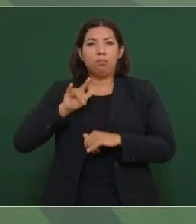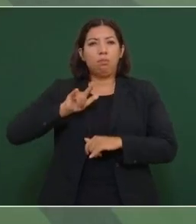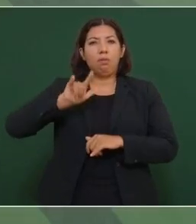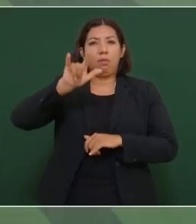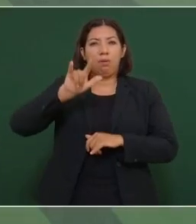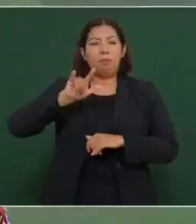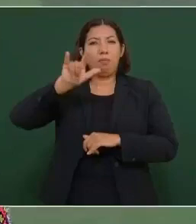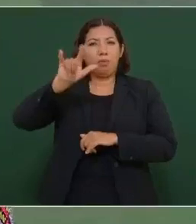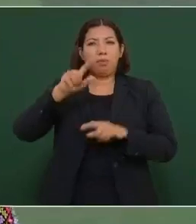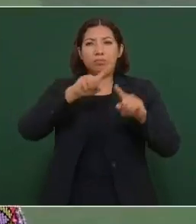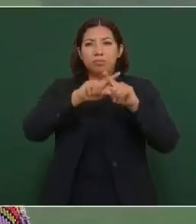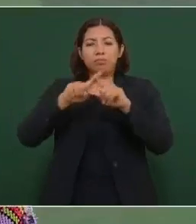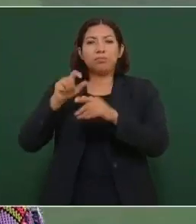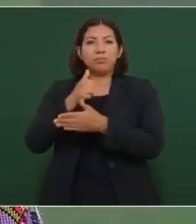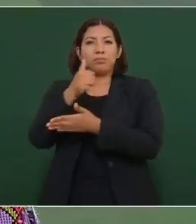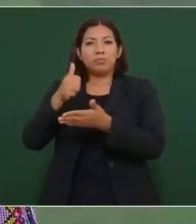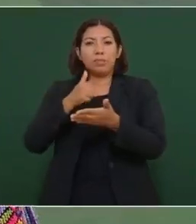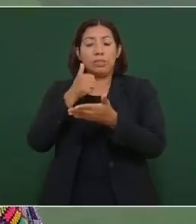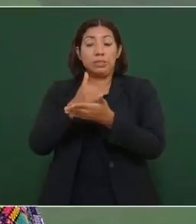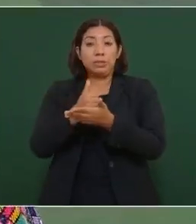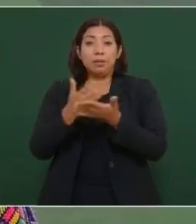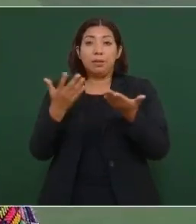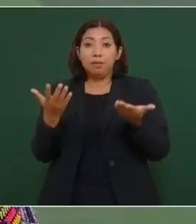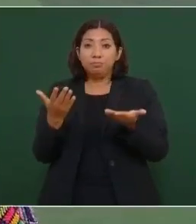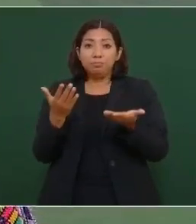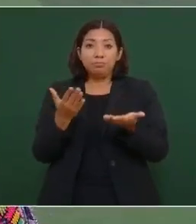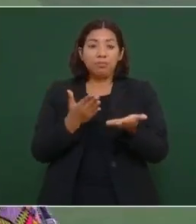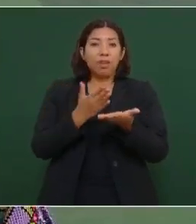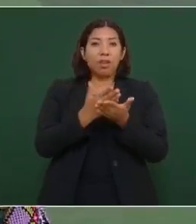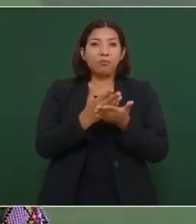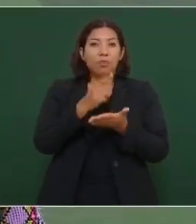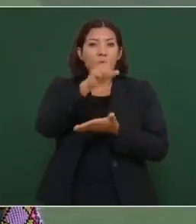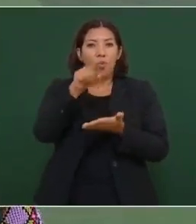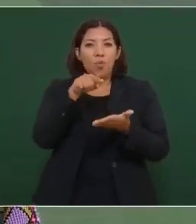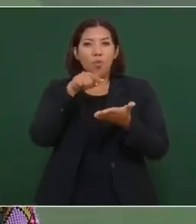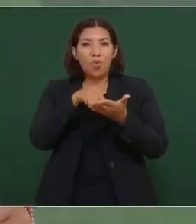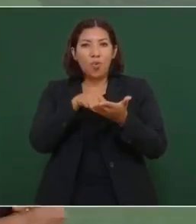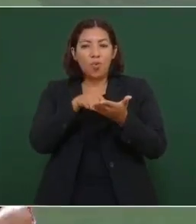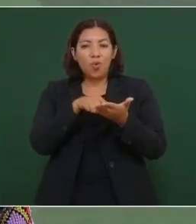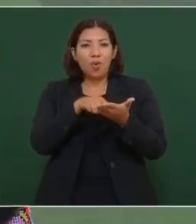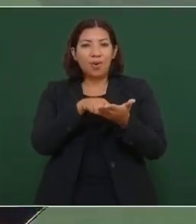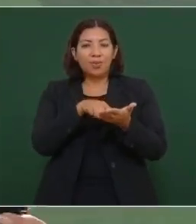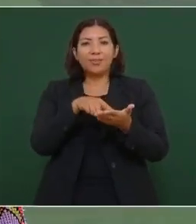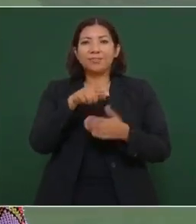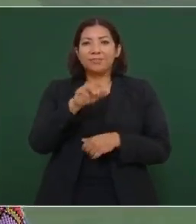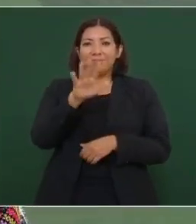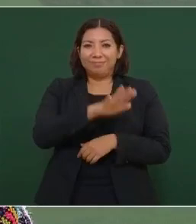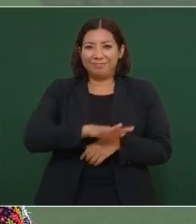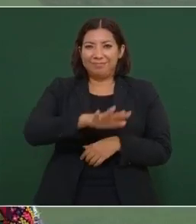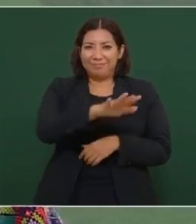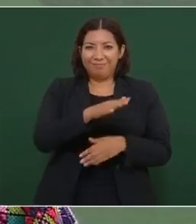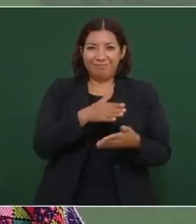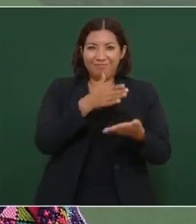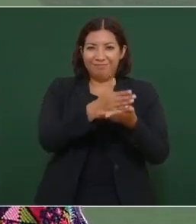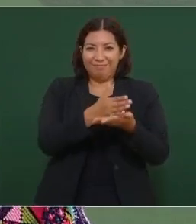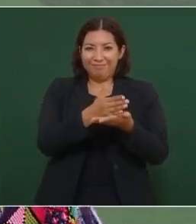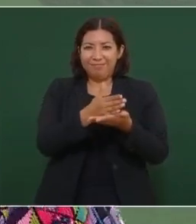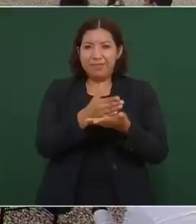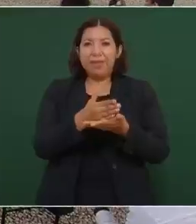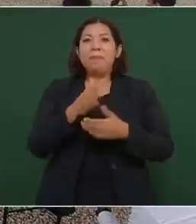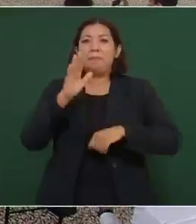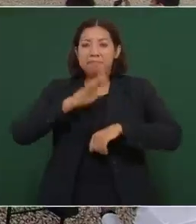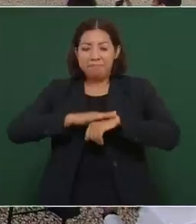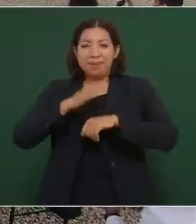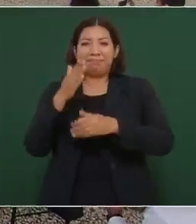muy importante, las zonas arqueológicas con una mayor afluencia, 13.2%. Pero permítanme